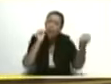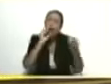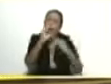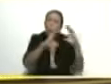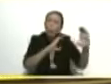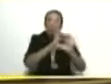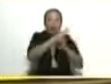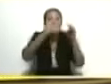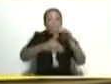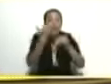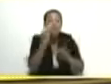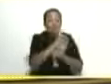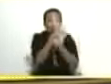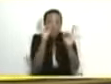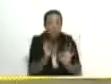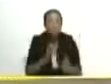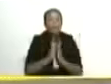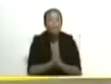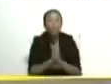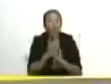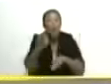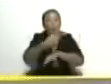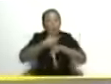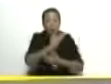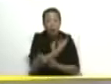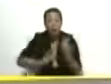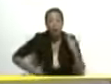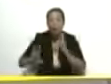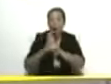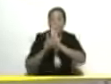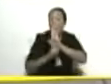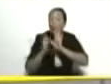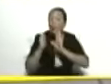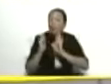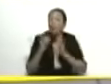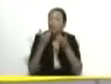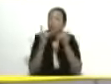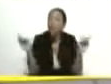como método de gobierno constitucional y democrático.